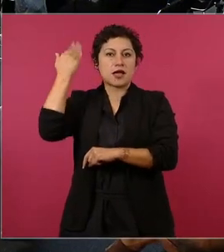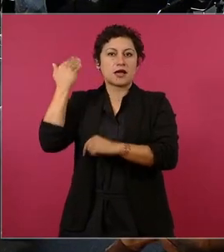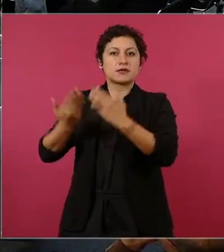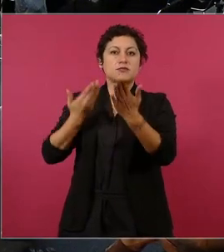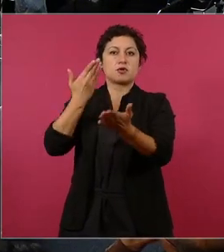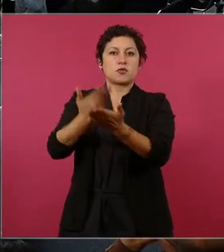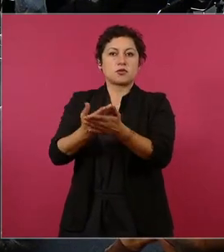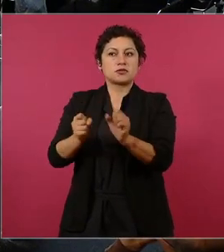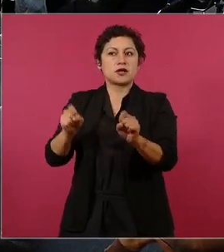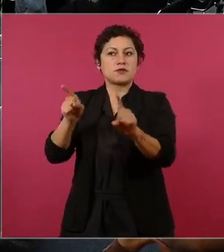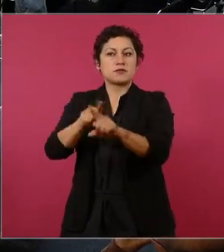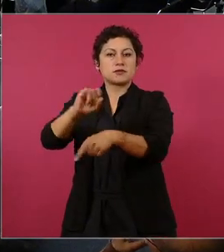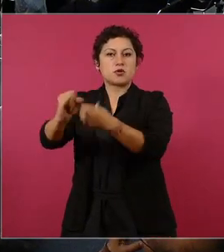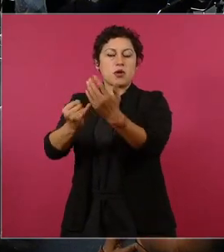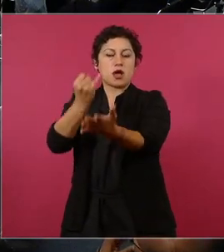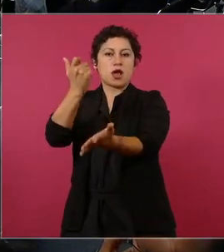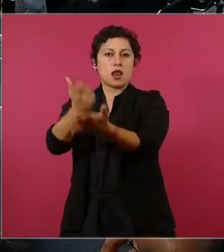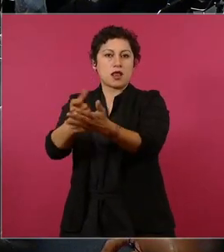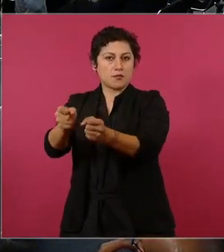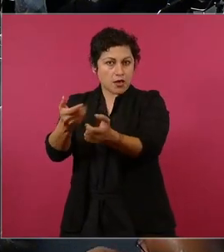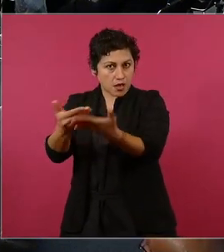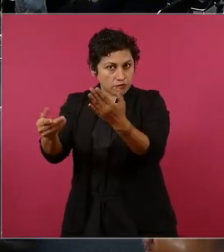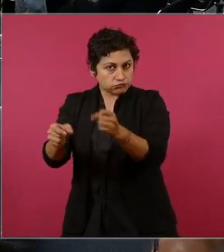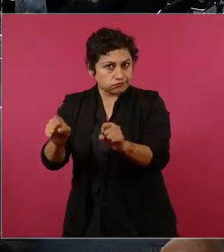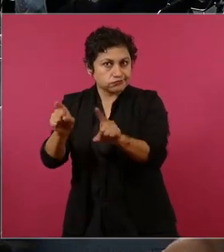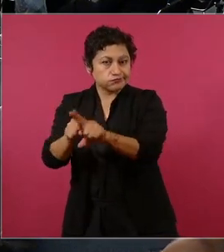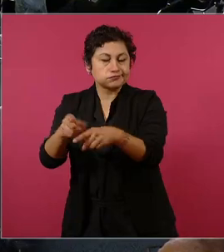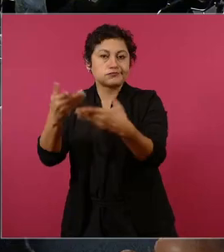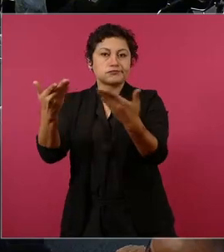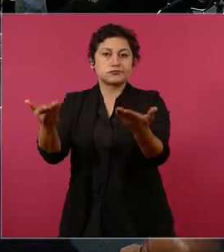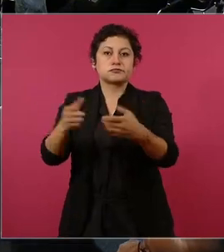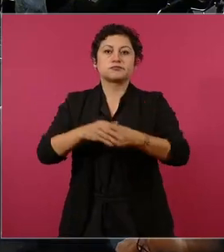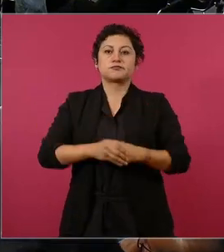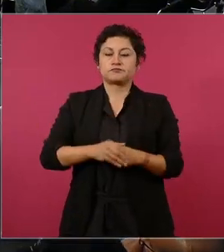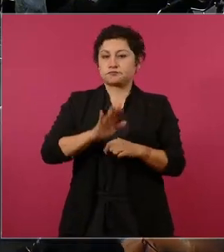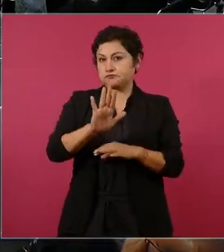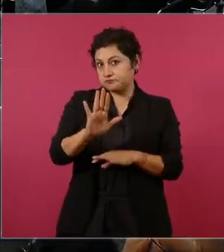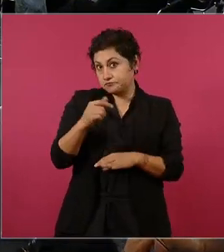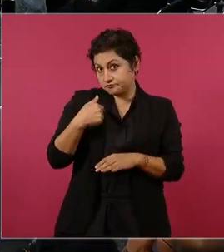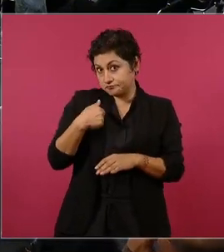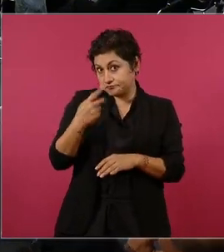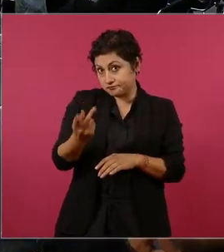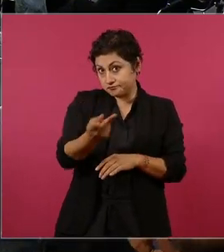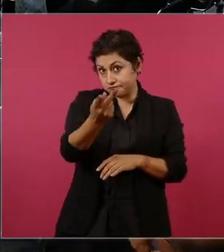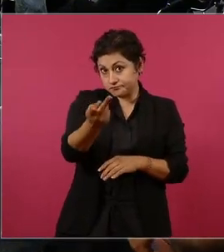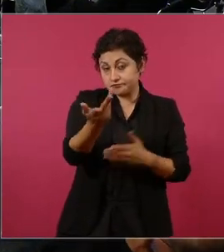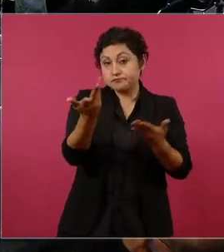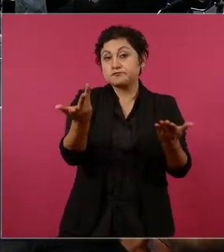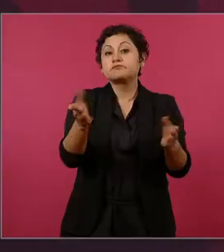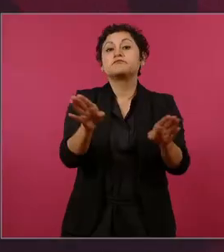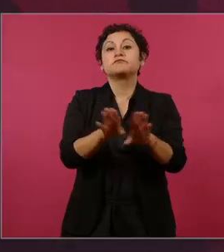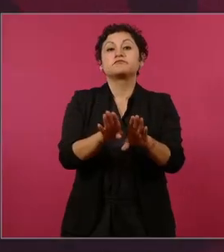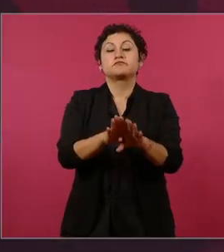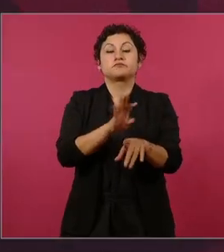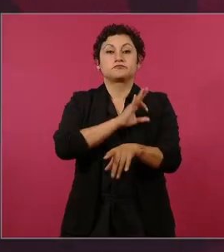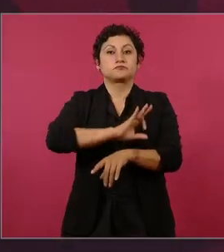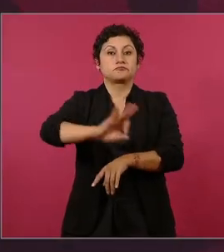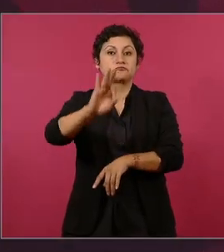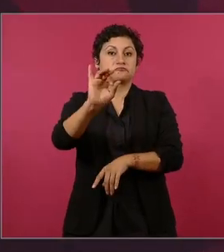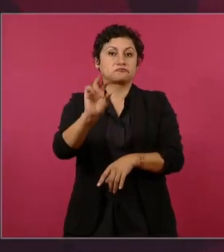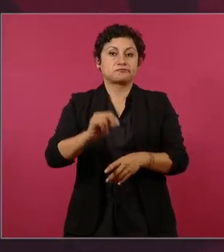quisiera este primer planteamiento y uno segundo, para no afectar el tiempo de mis colegas, pudiera responder, señor presidente. Sí,